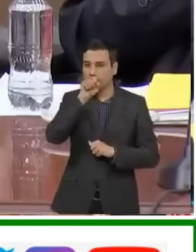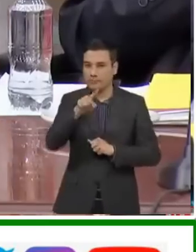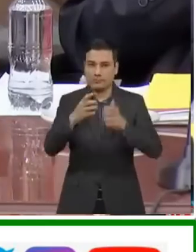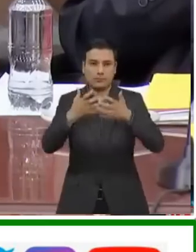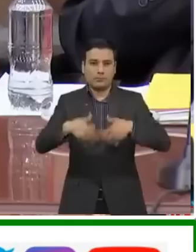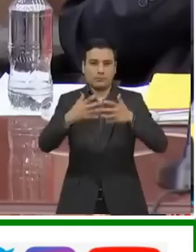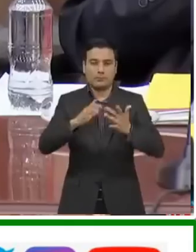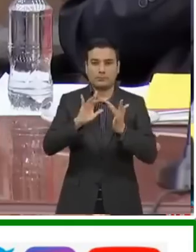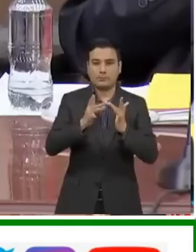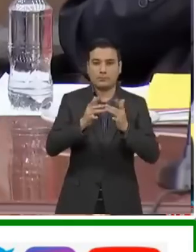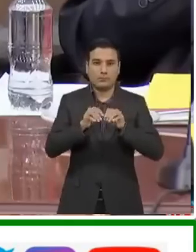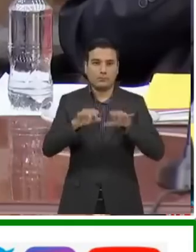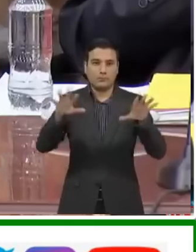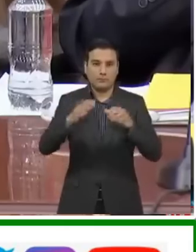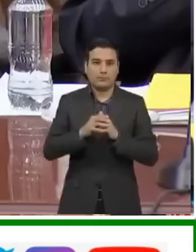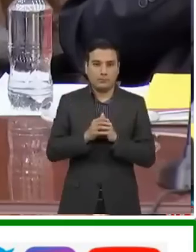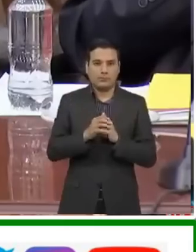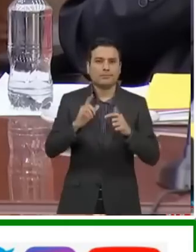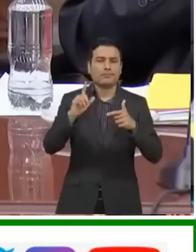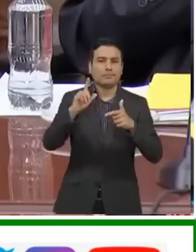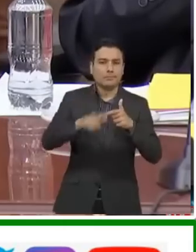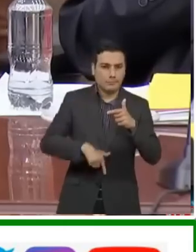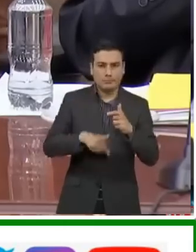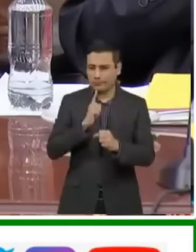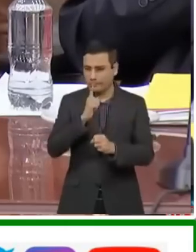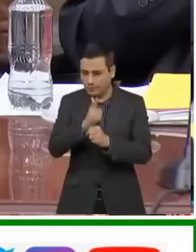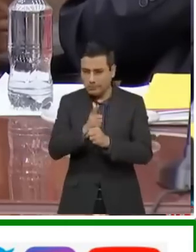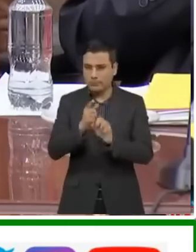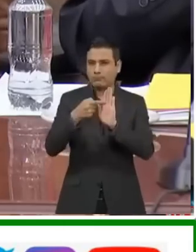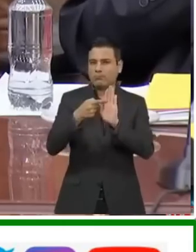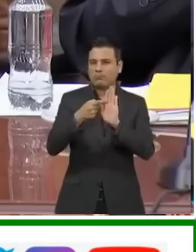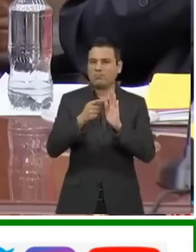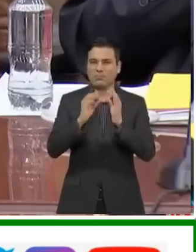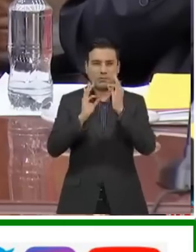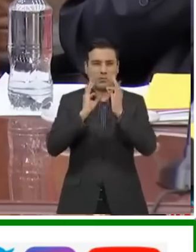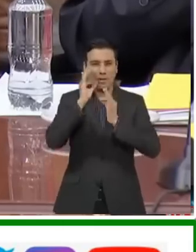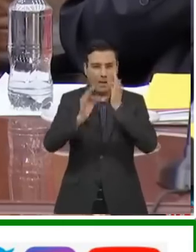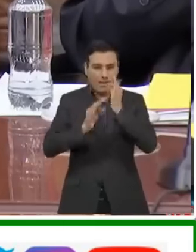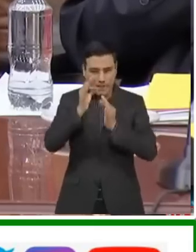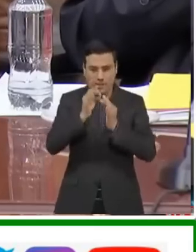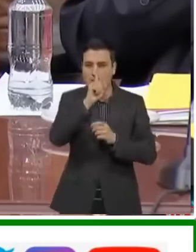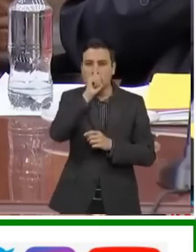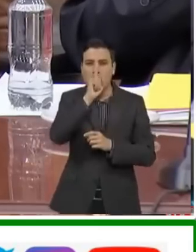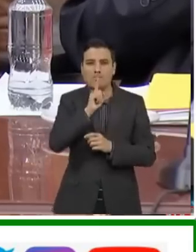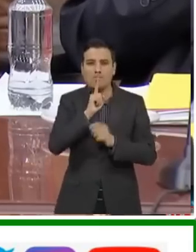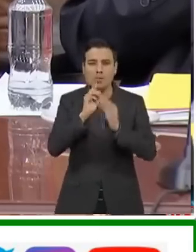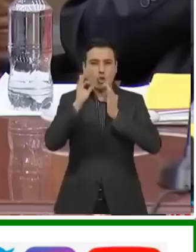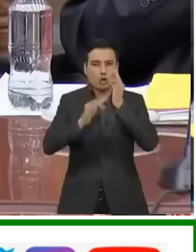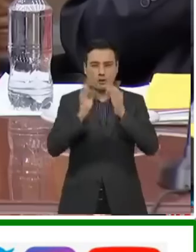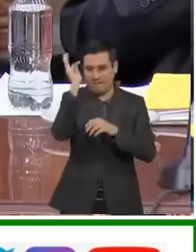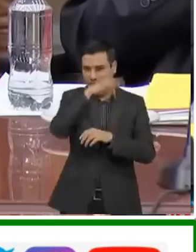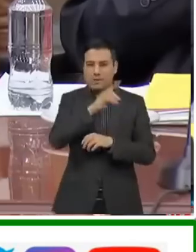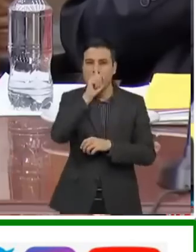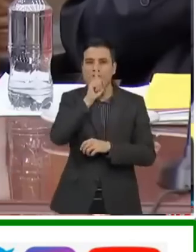de redes sociales para identificar, prevenir y exponer campañas calumniosas automatizadas que difundan noticias o